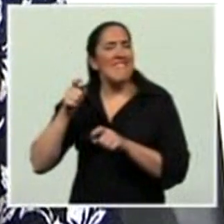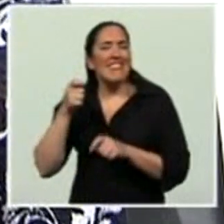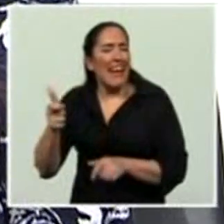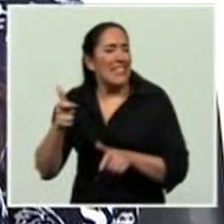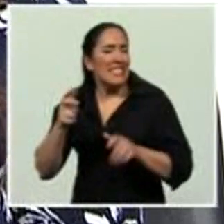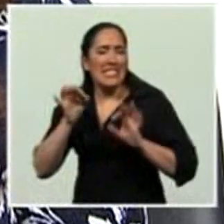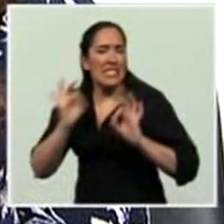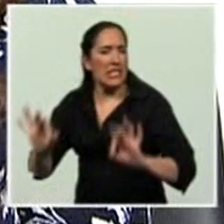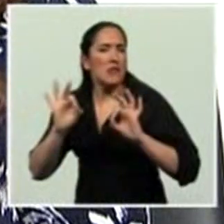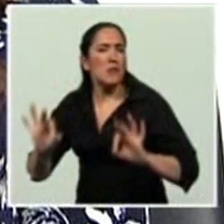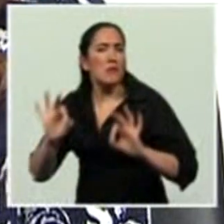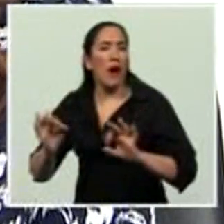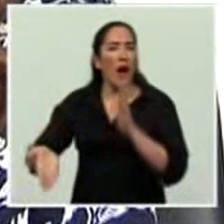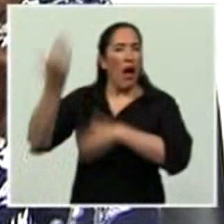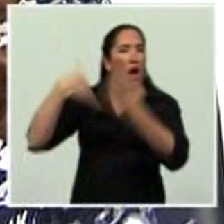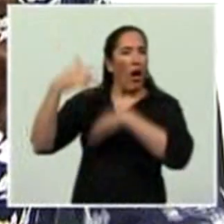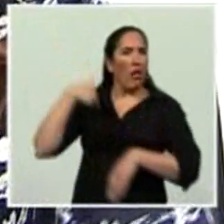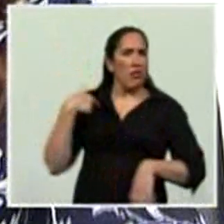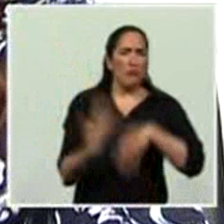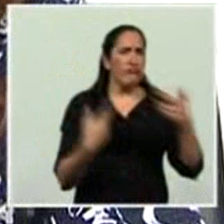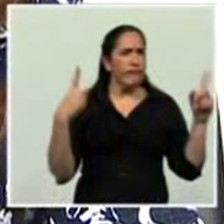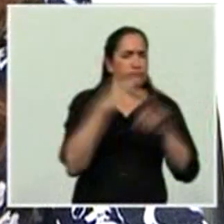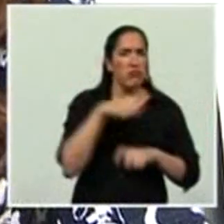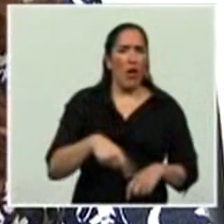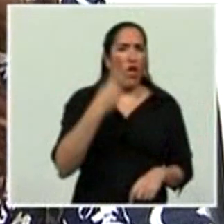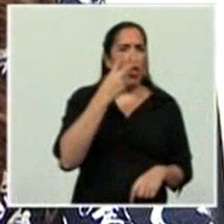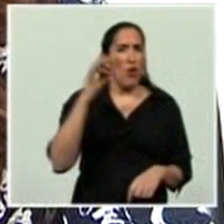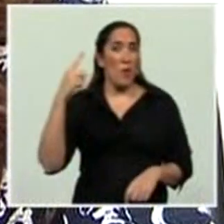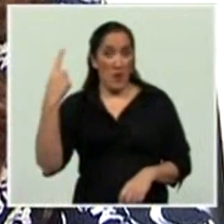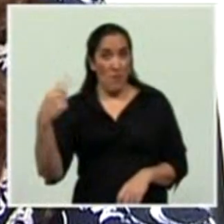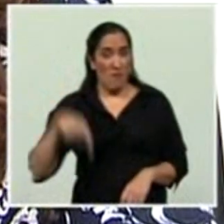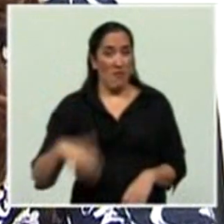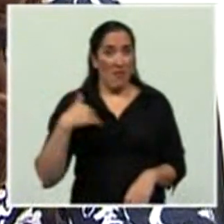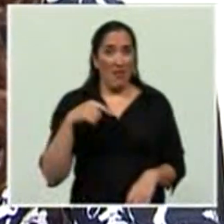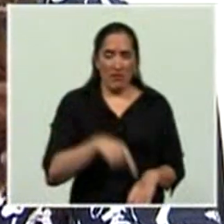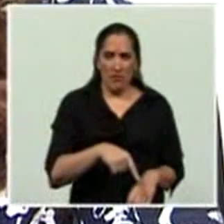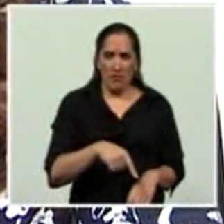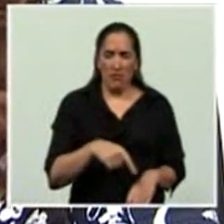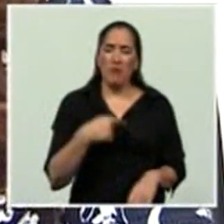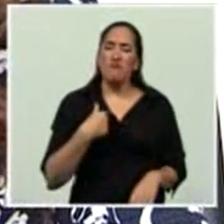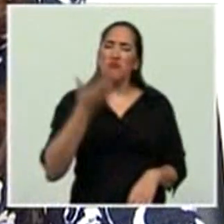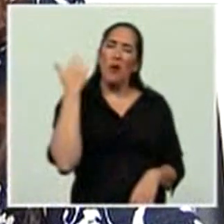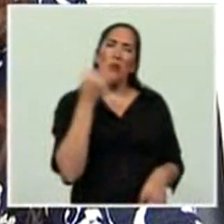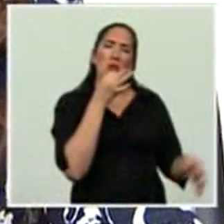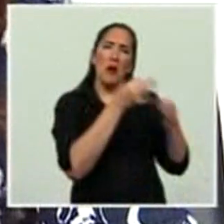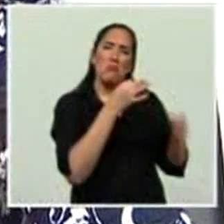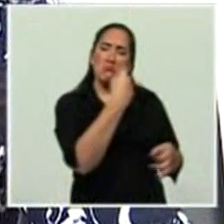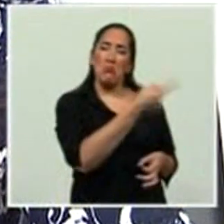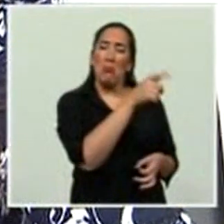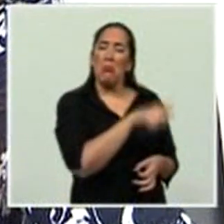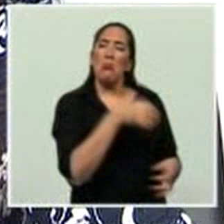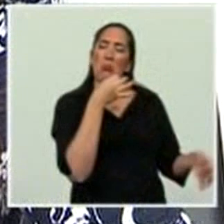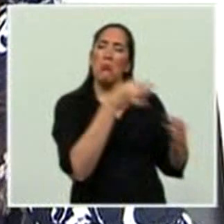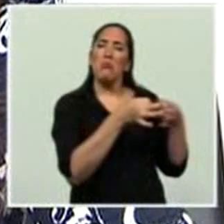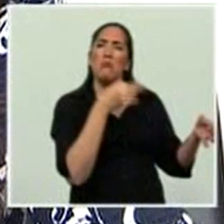idéntica a la que nosotros vivimos en el 2001 y Charlando el otro día con alguien Yo le decía que tal vez algunos se